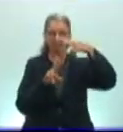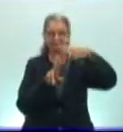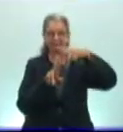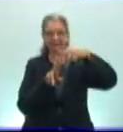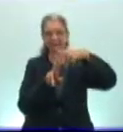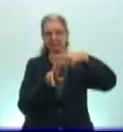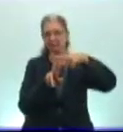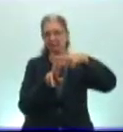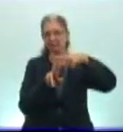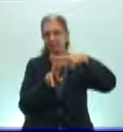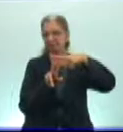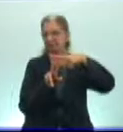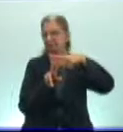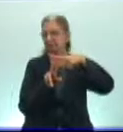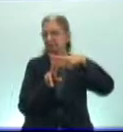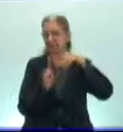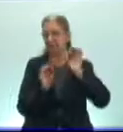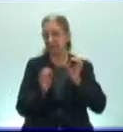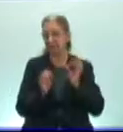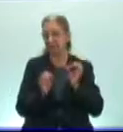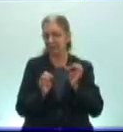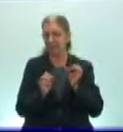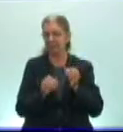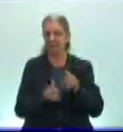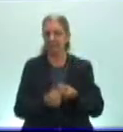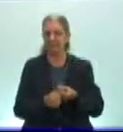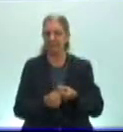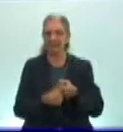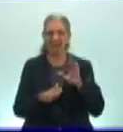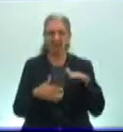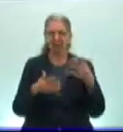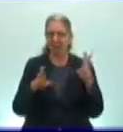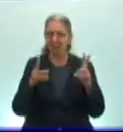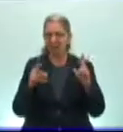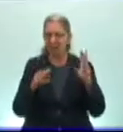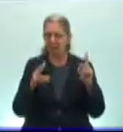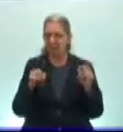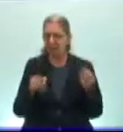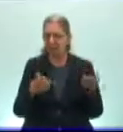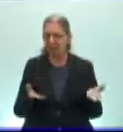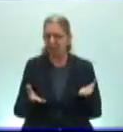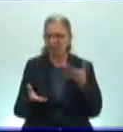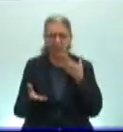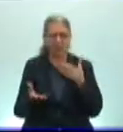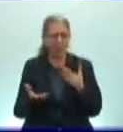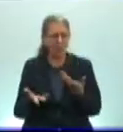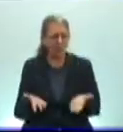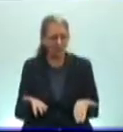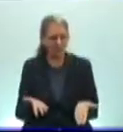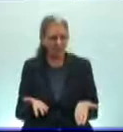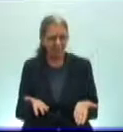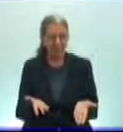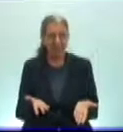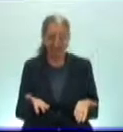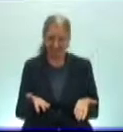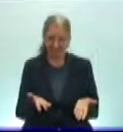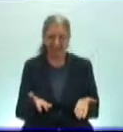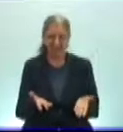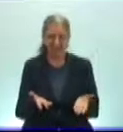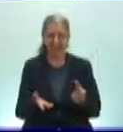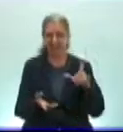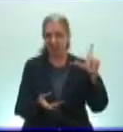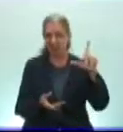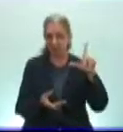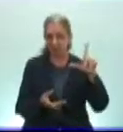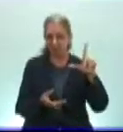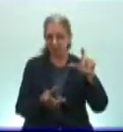alguna expresión que nos permita calcular este valor? Ustedes saben despejar. Para despejar la longitud